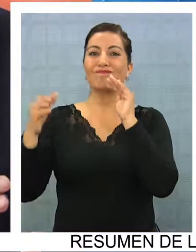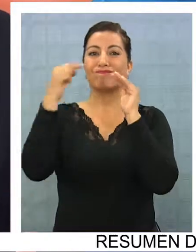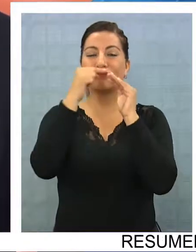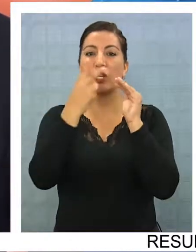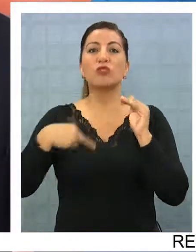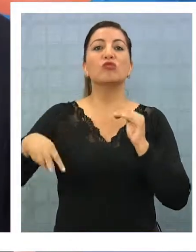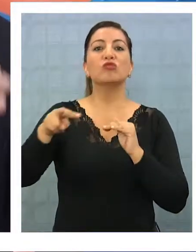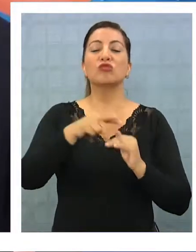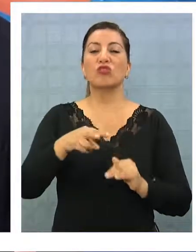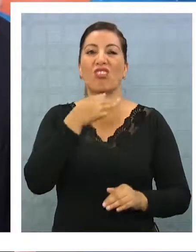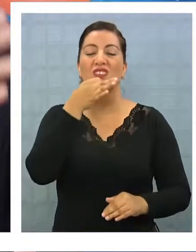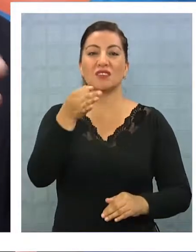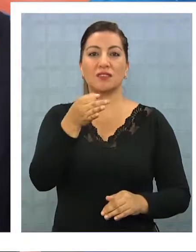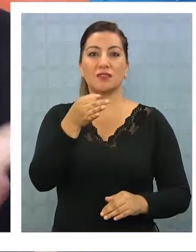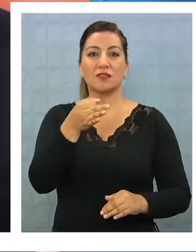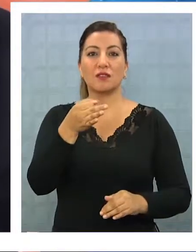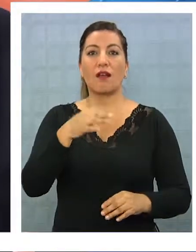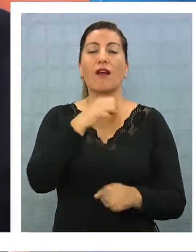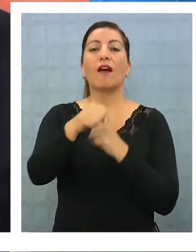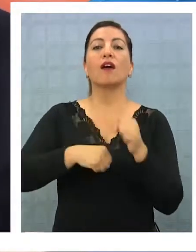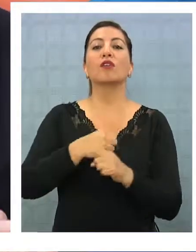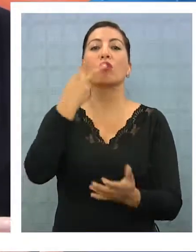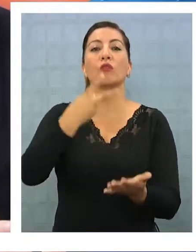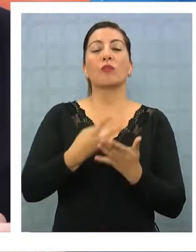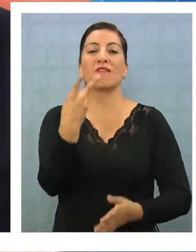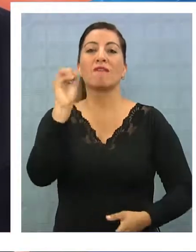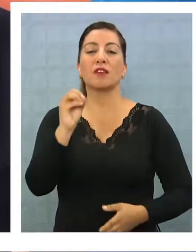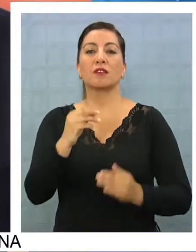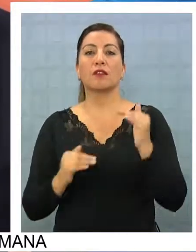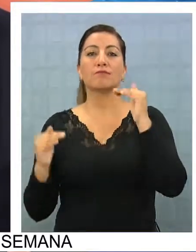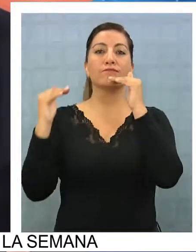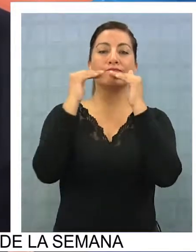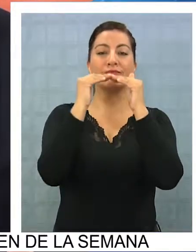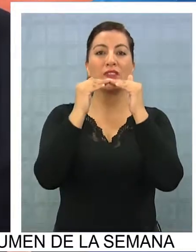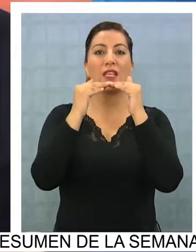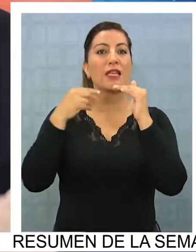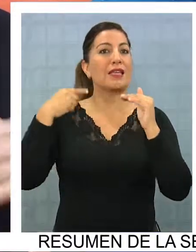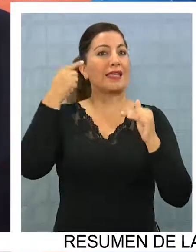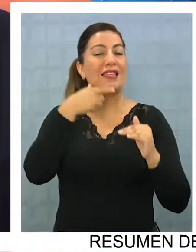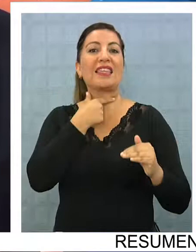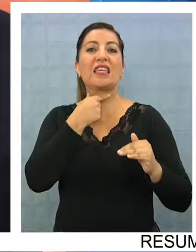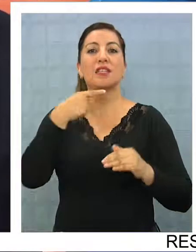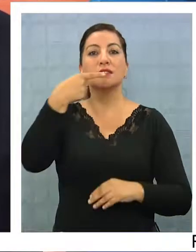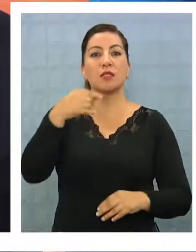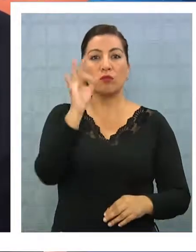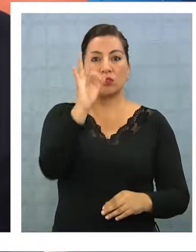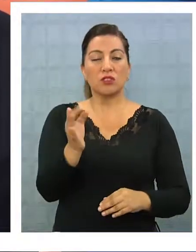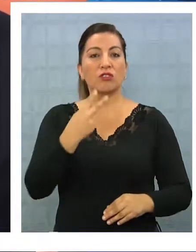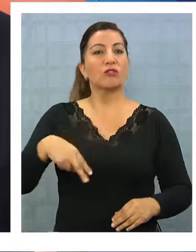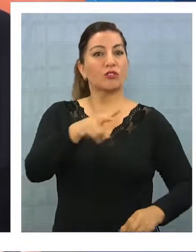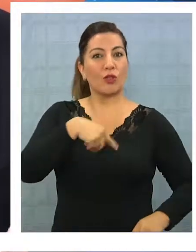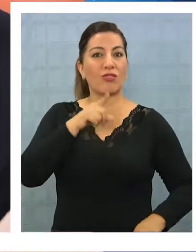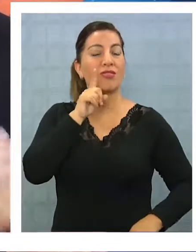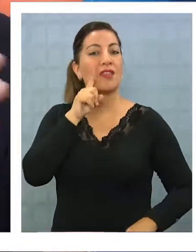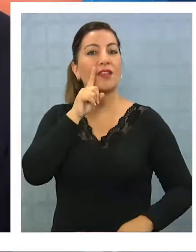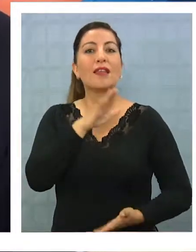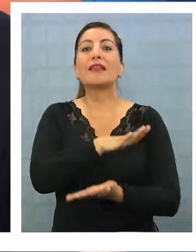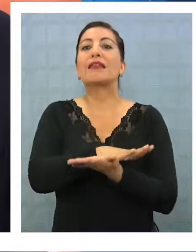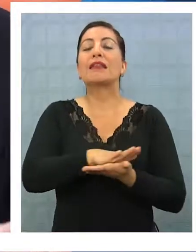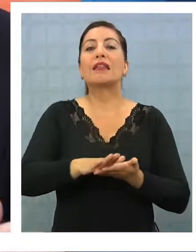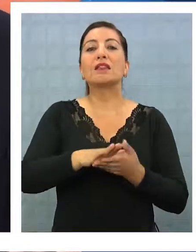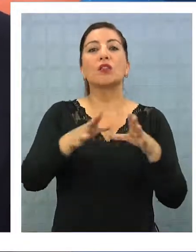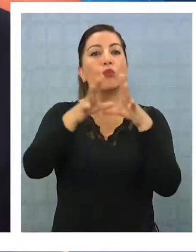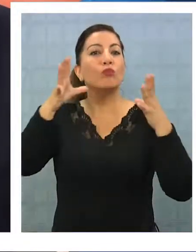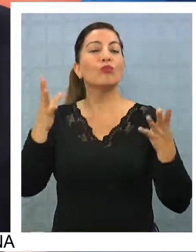era decir, vamos a llegar el año 2020 al 100%, es decir, vamos a tener